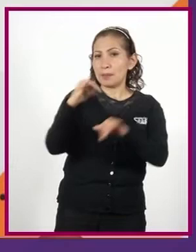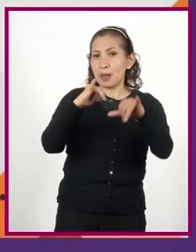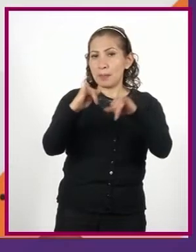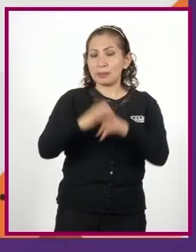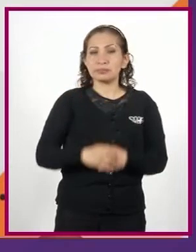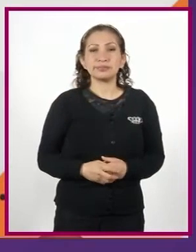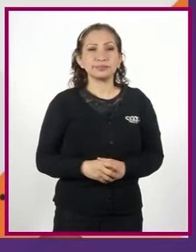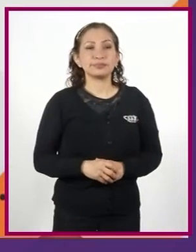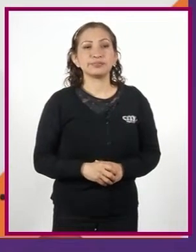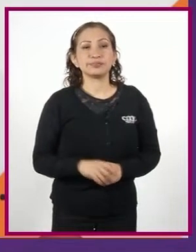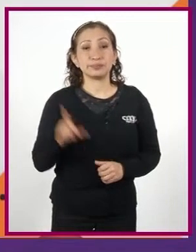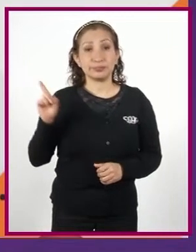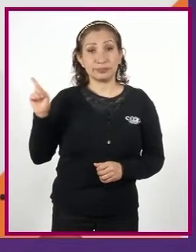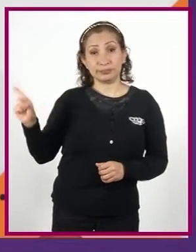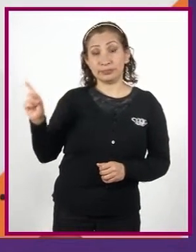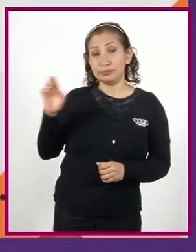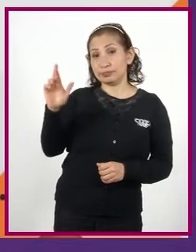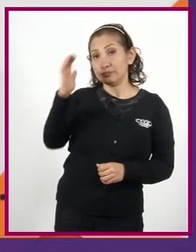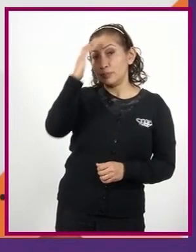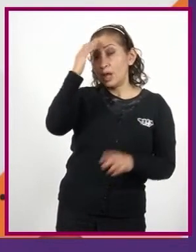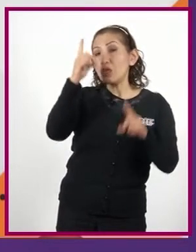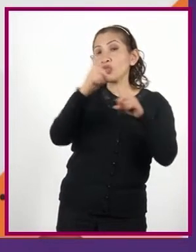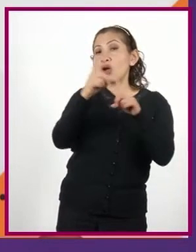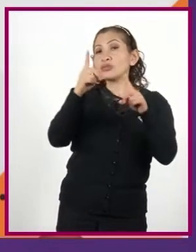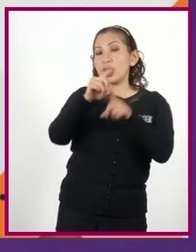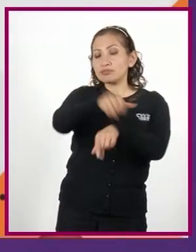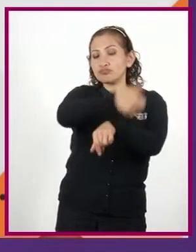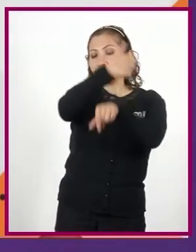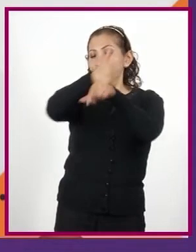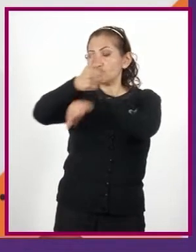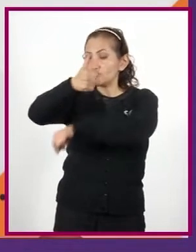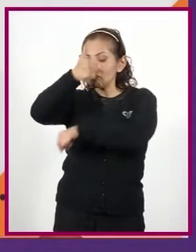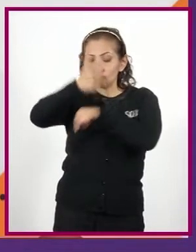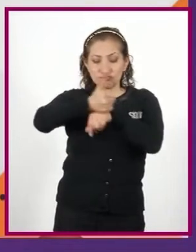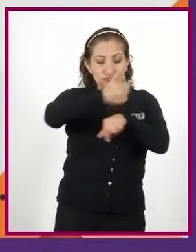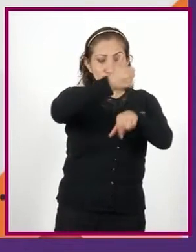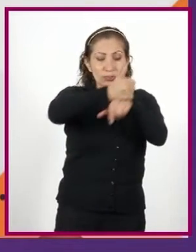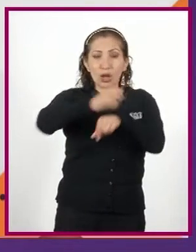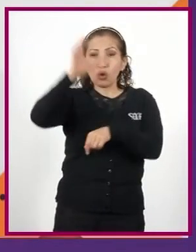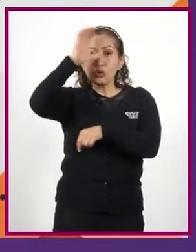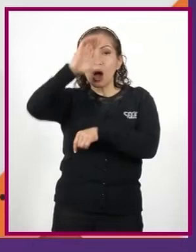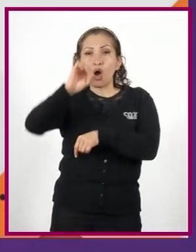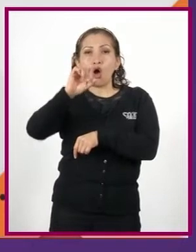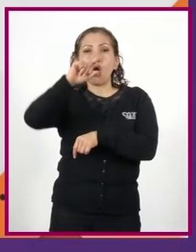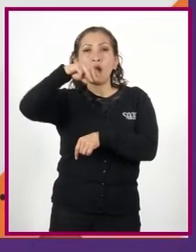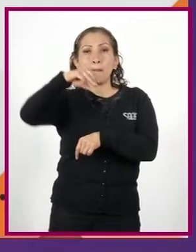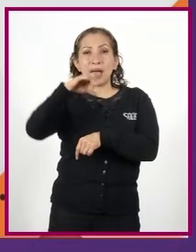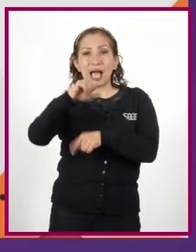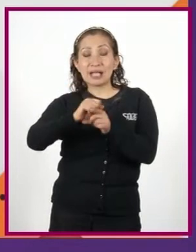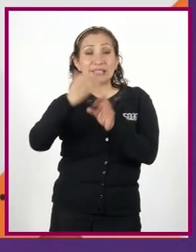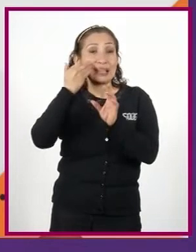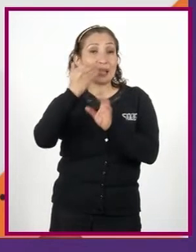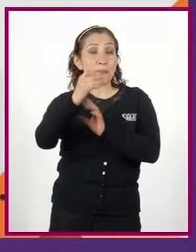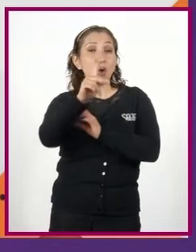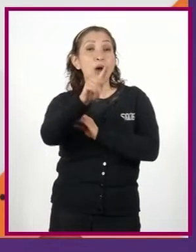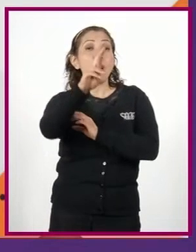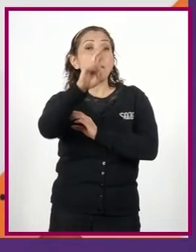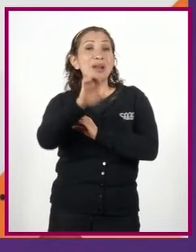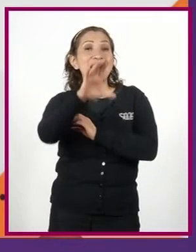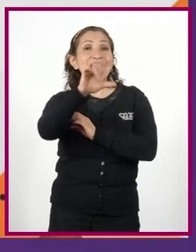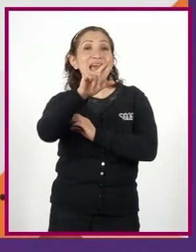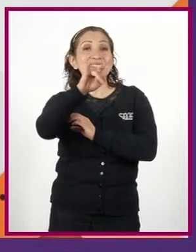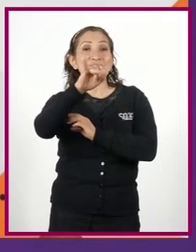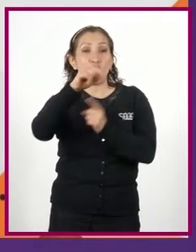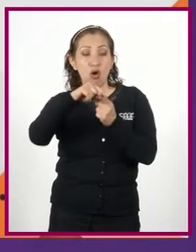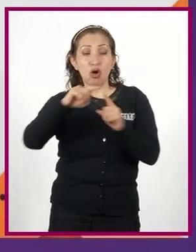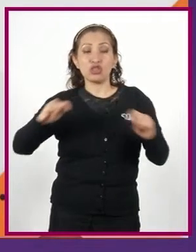mapa. Reconozcan dónde se asentaron culturas como los olmecas del periodo preclásico,